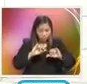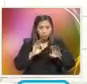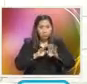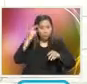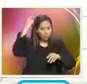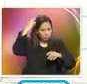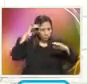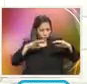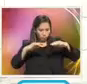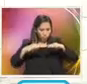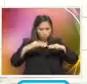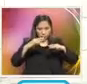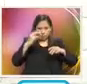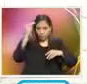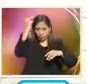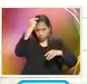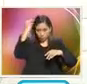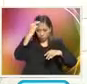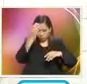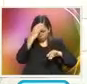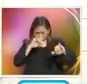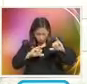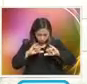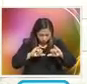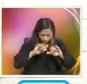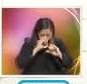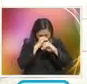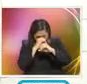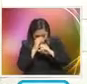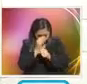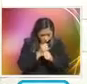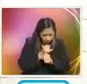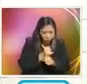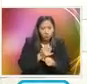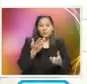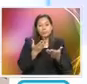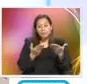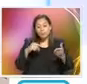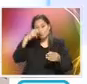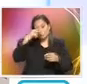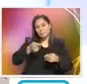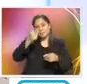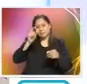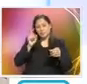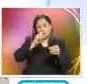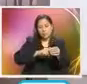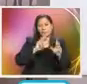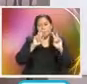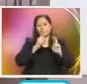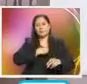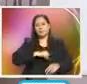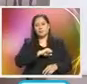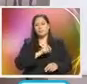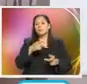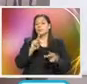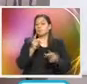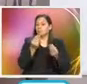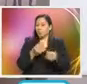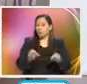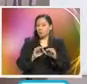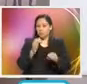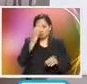neurociencias. Y bueno, estamos en México, apenas estamos adoptándola dentro de la salud, pero es muy importante conocerla.